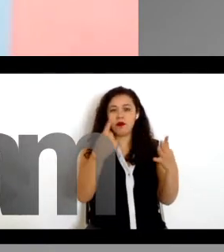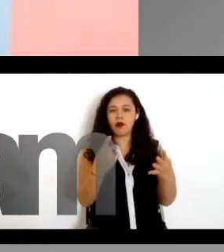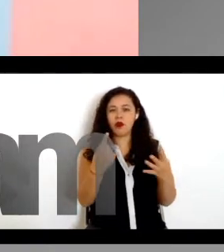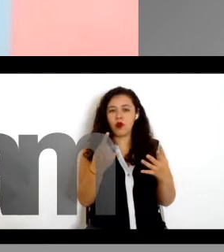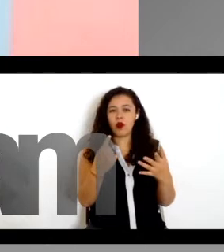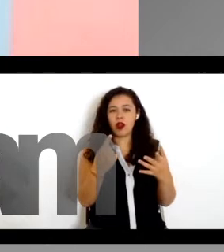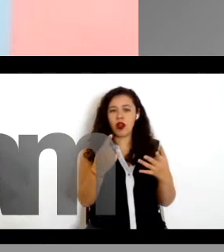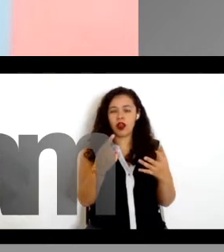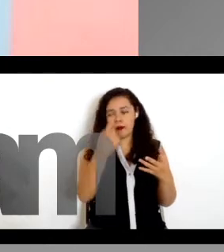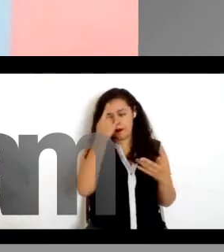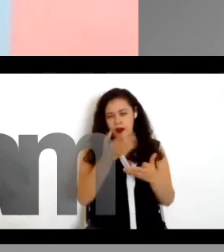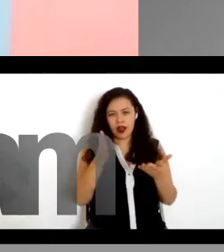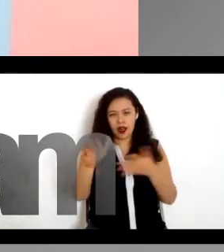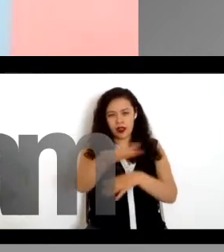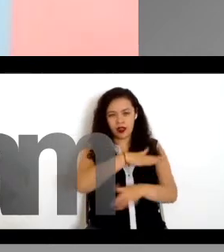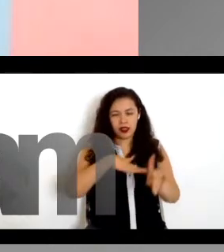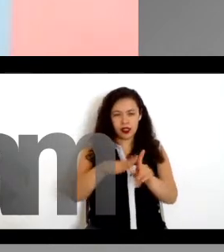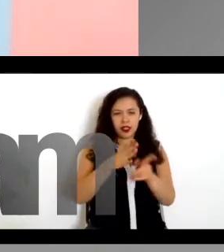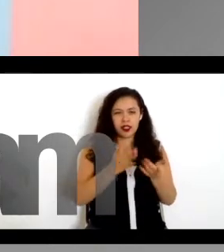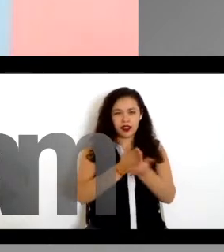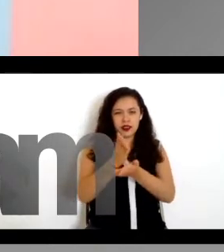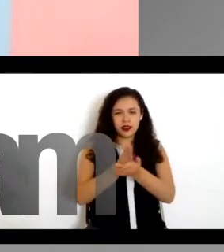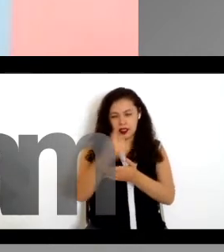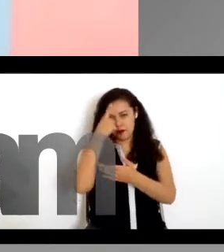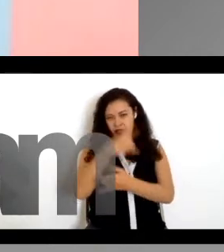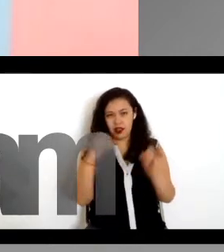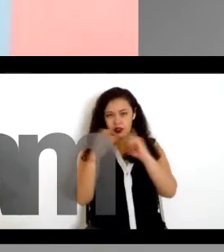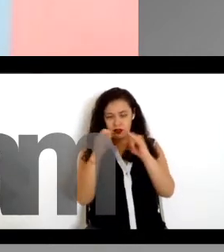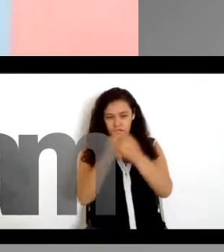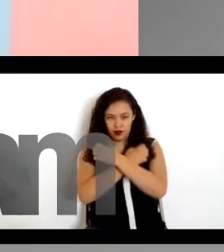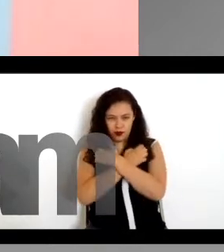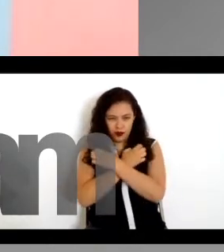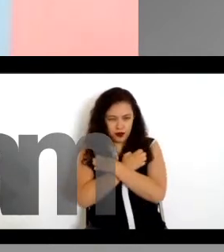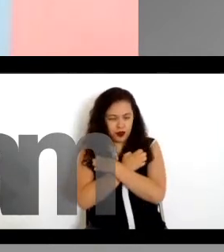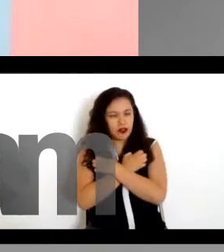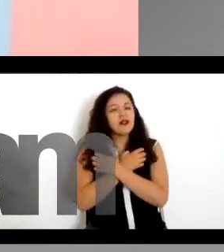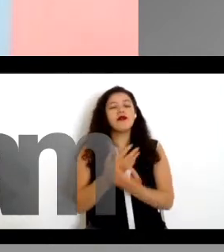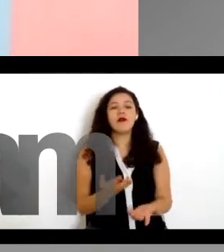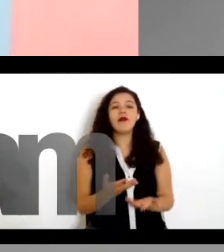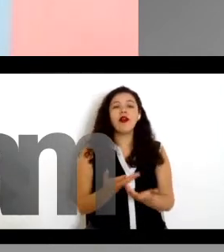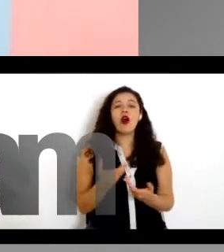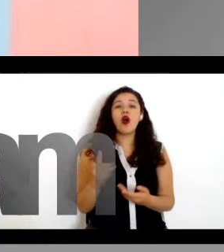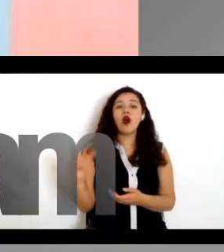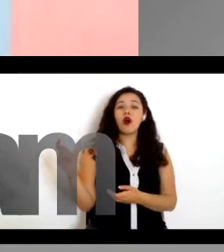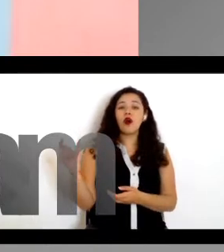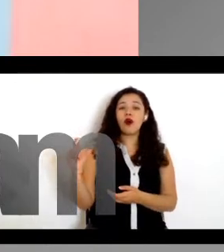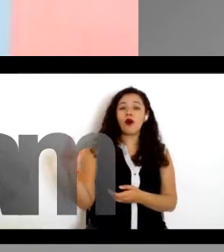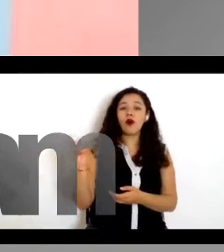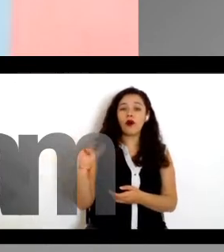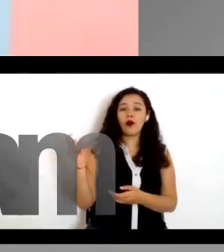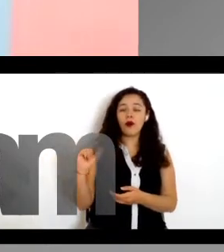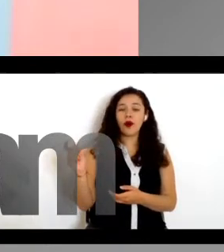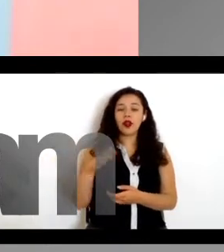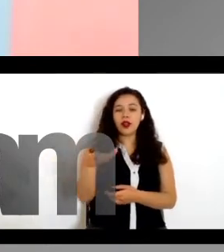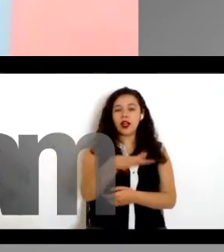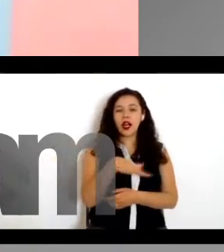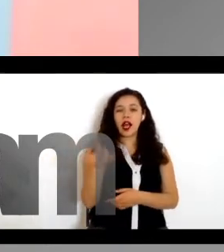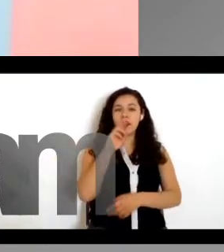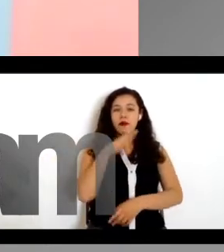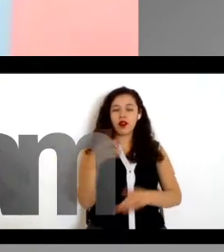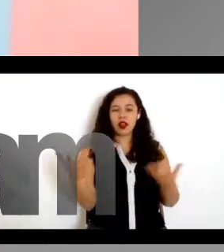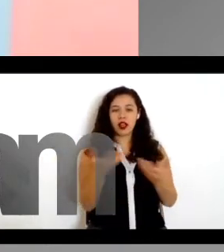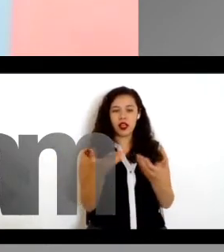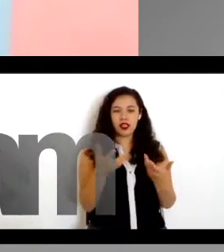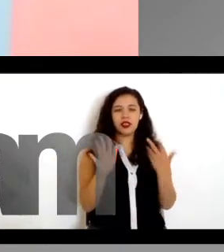accesibilidad en una institución educativa, ¿no? Generalmente, cuando se llevan a cabo mejoras en muchos de los sectores, pues se toman como